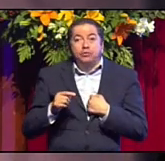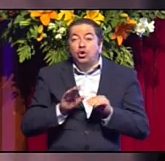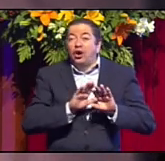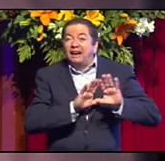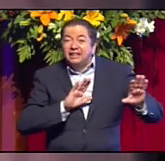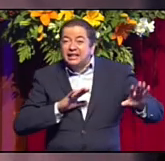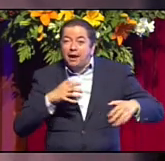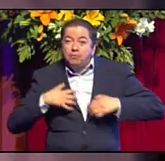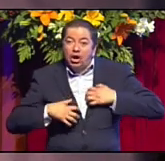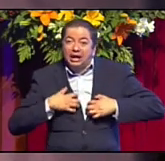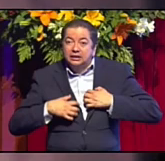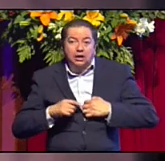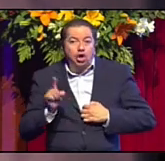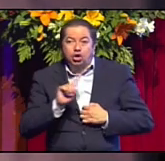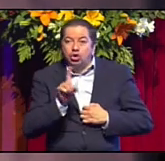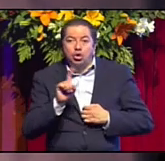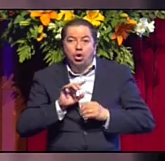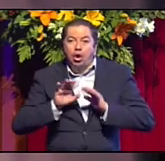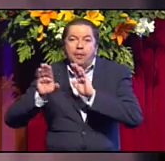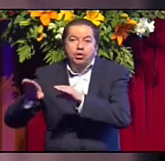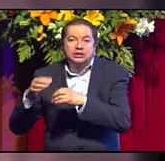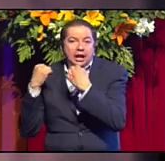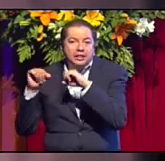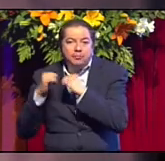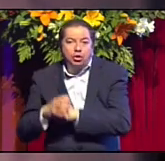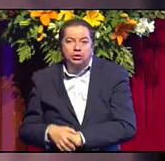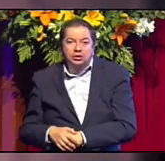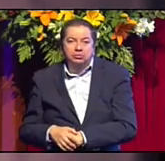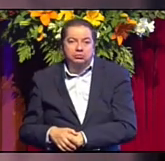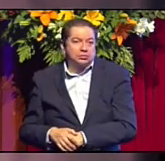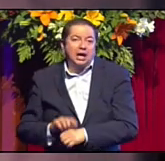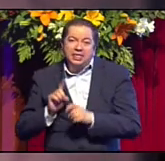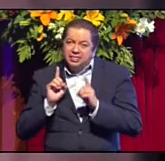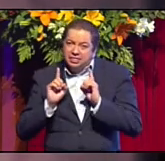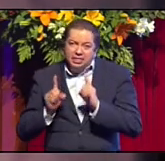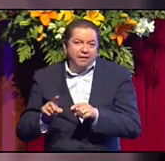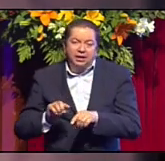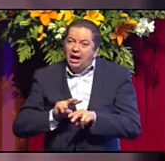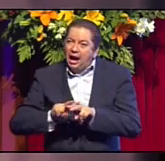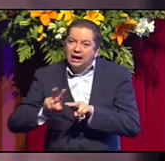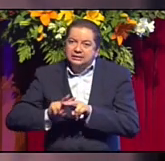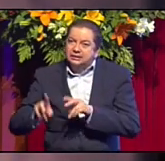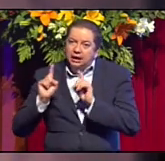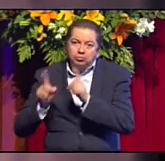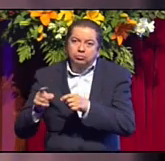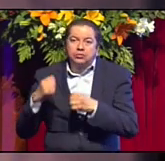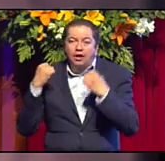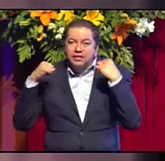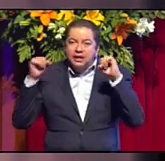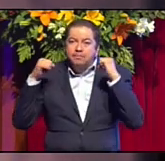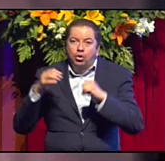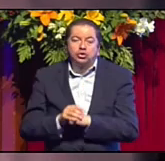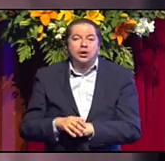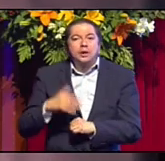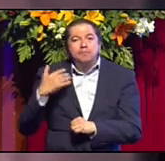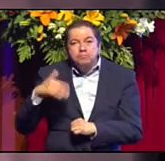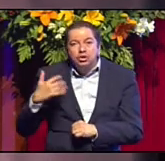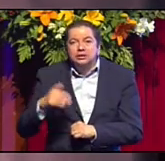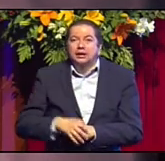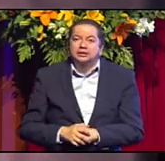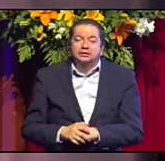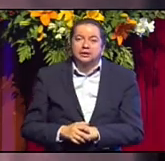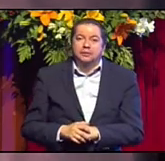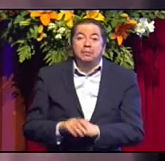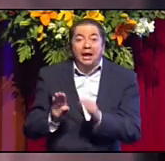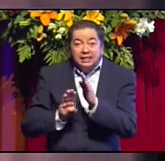molestia, no apoyar ni no potenciar el deporte. Eso lo tenemos que hacer igual. El deporte es fundamental para el desarrollo de las sociedades.